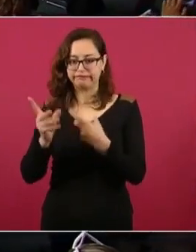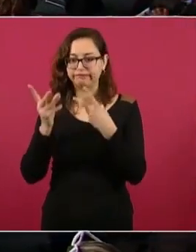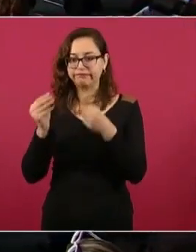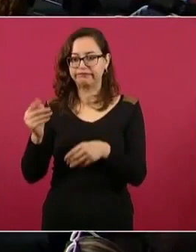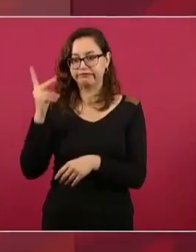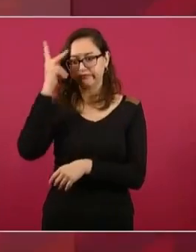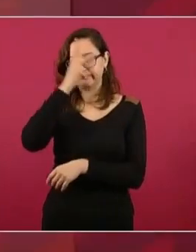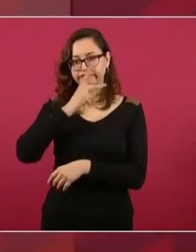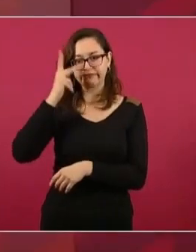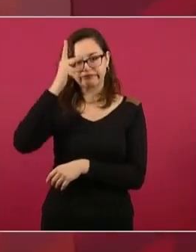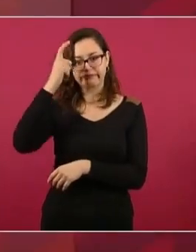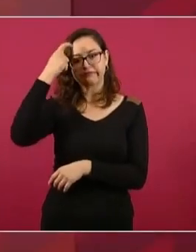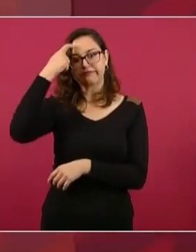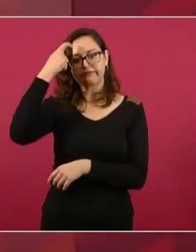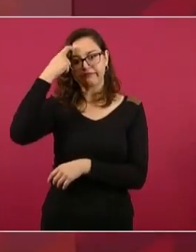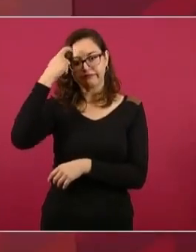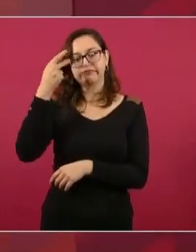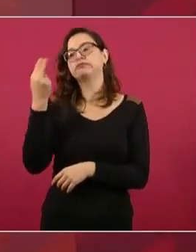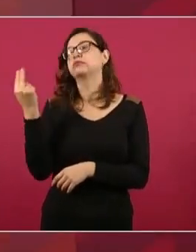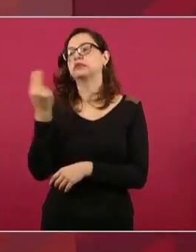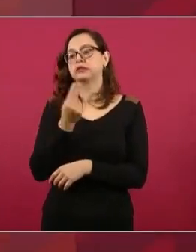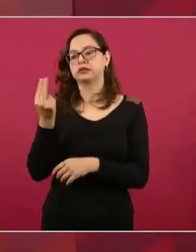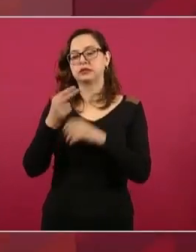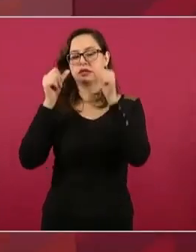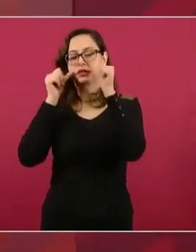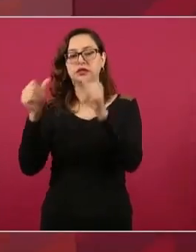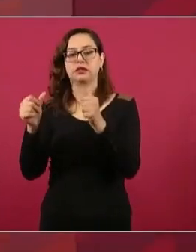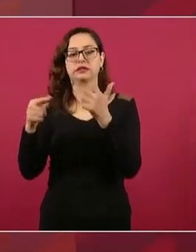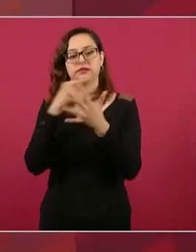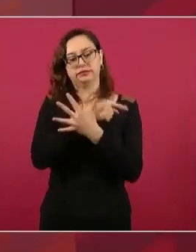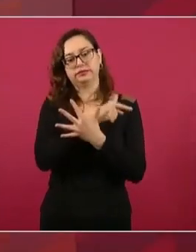psicológicos, mentales, y ya se está atendiendo. Son 5